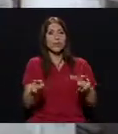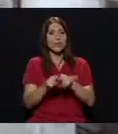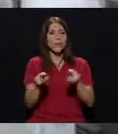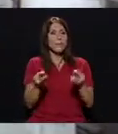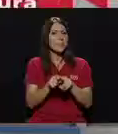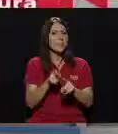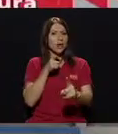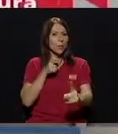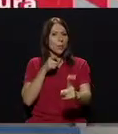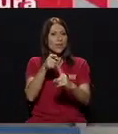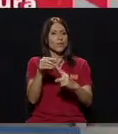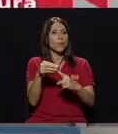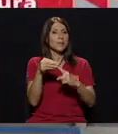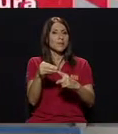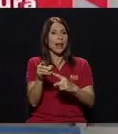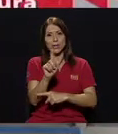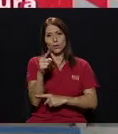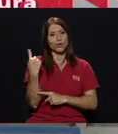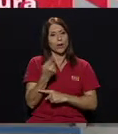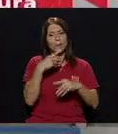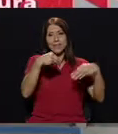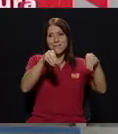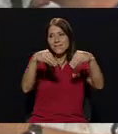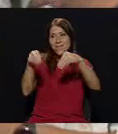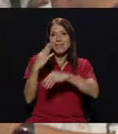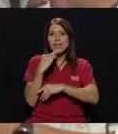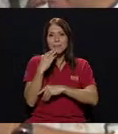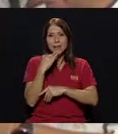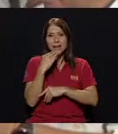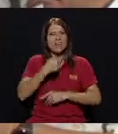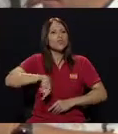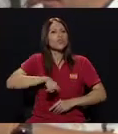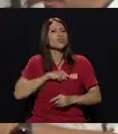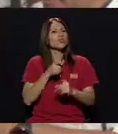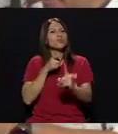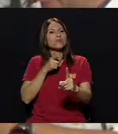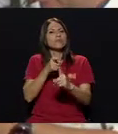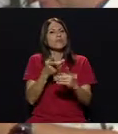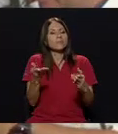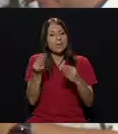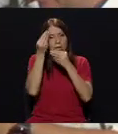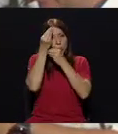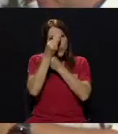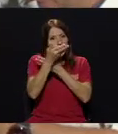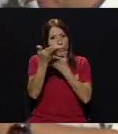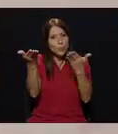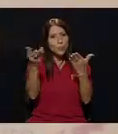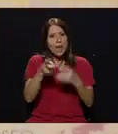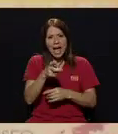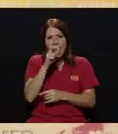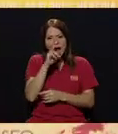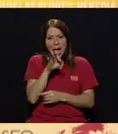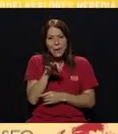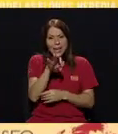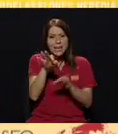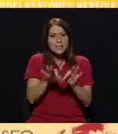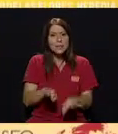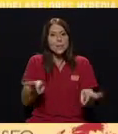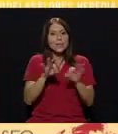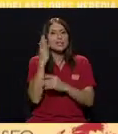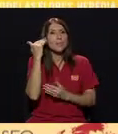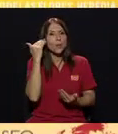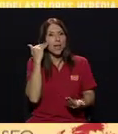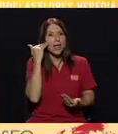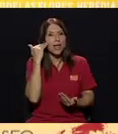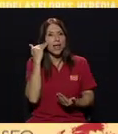pero también el objetivo principal, más allá de la venta de miel y de los productos, es dar esa información sobre por qué son importantes las abejas y cuál es